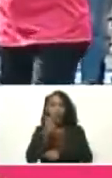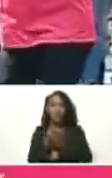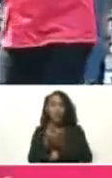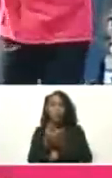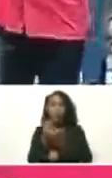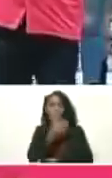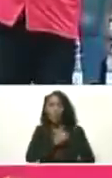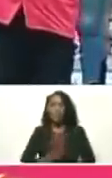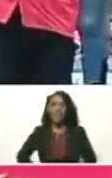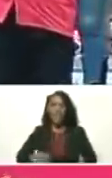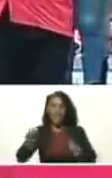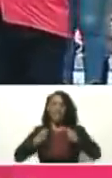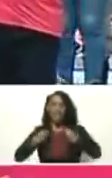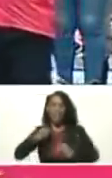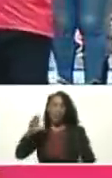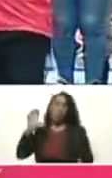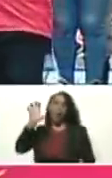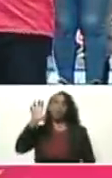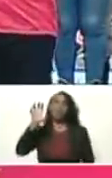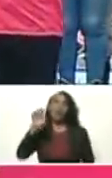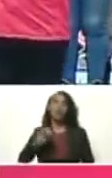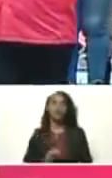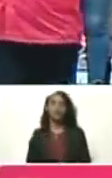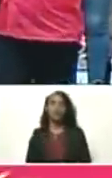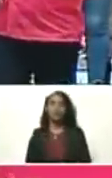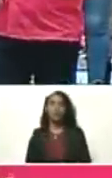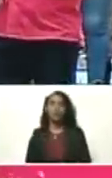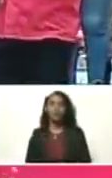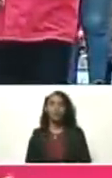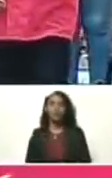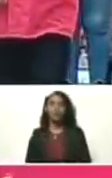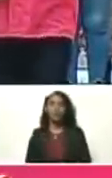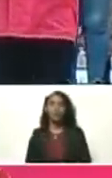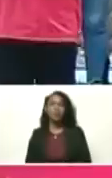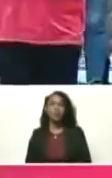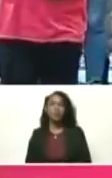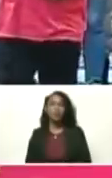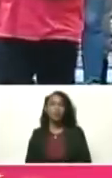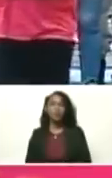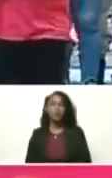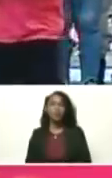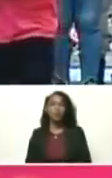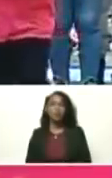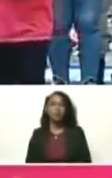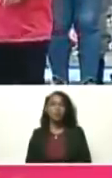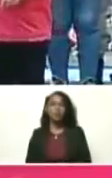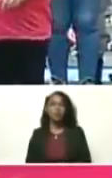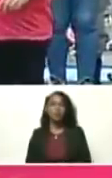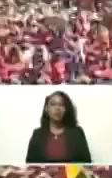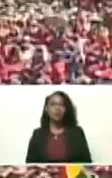¡que viva la patria!